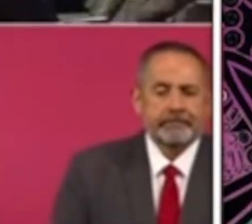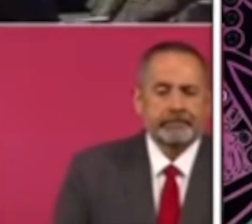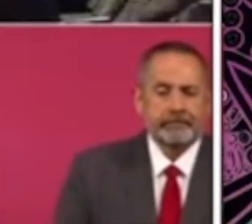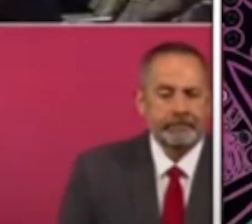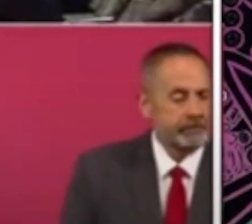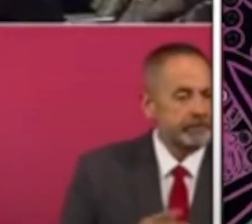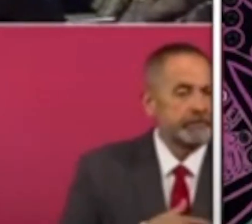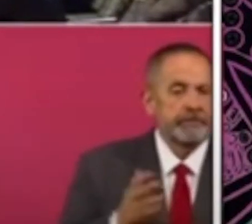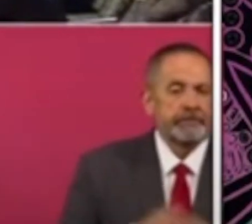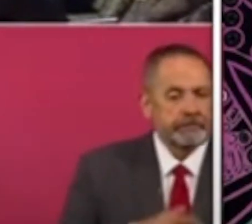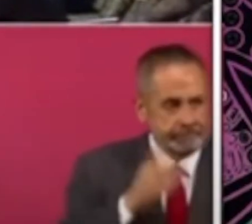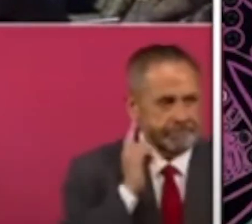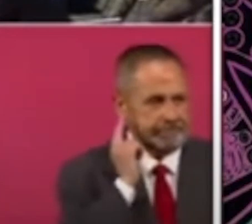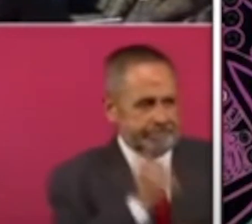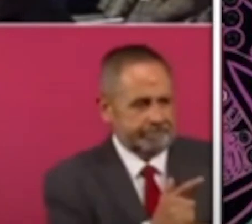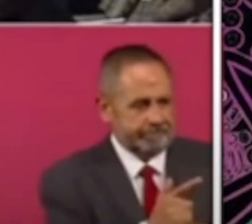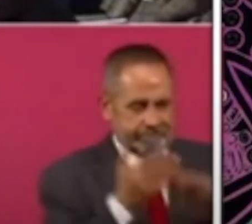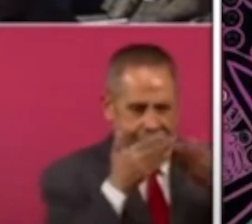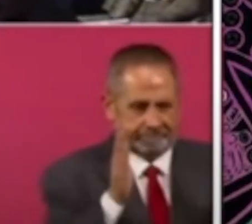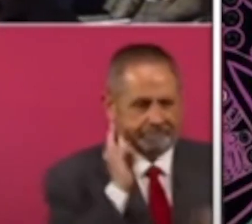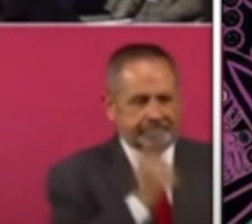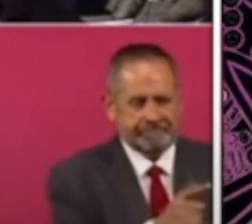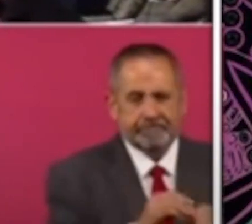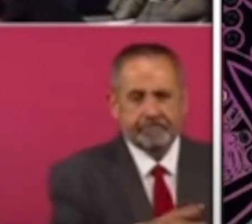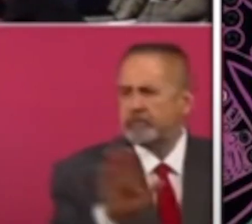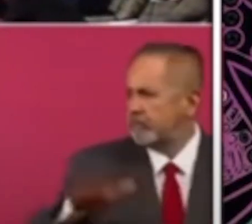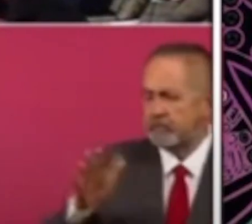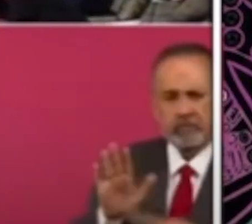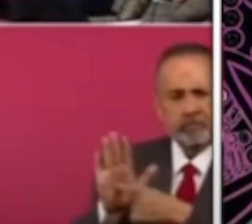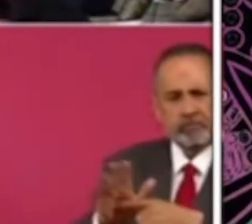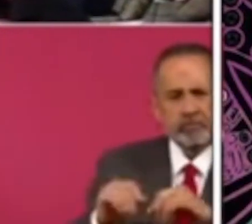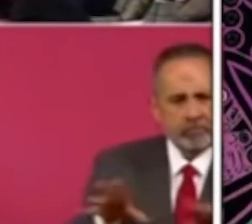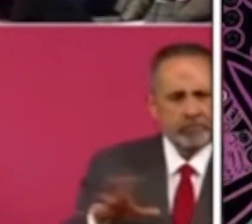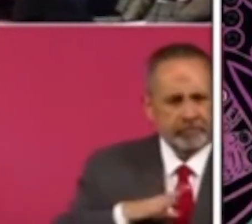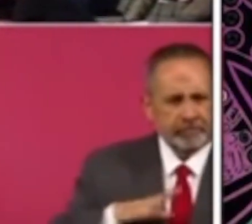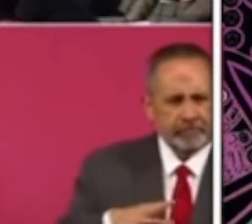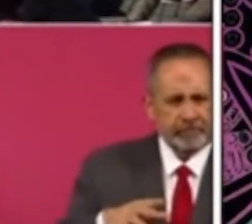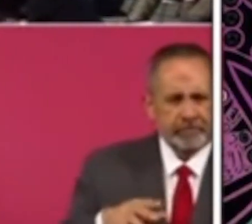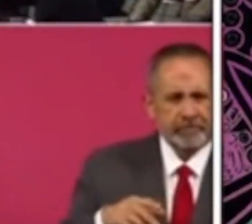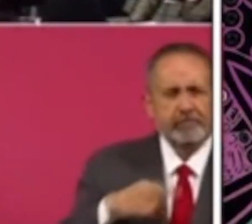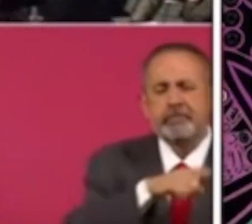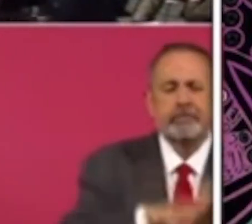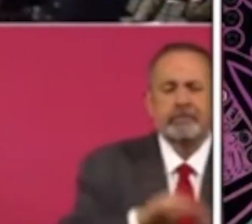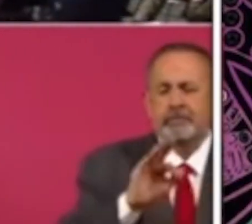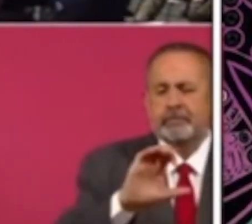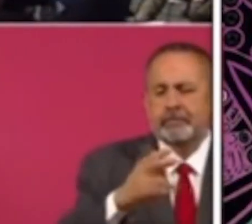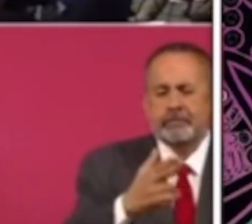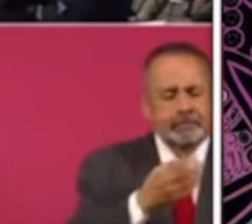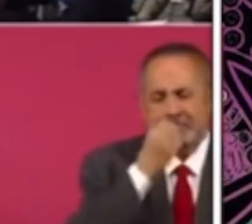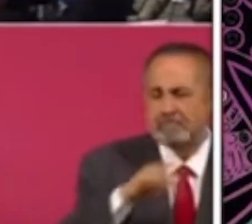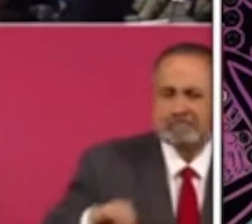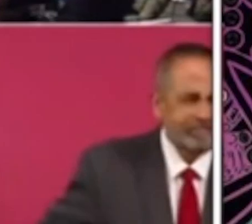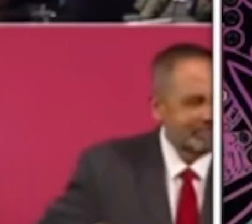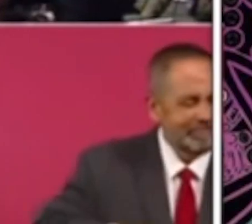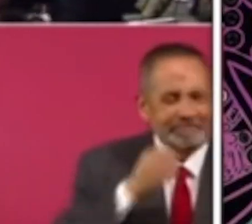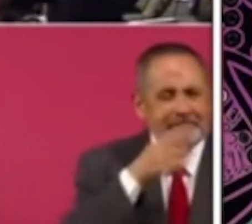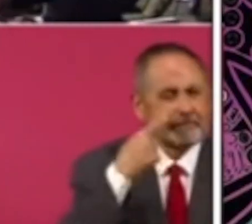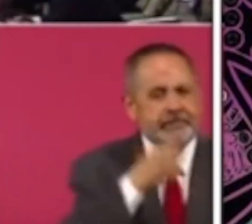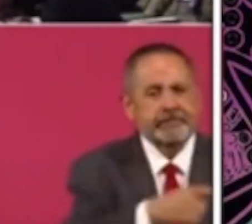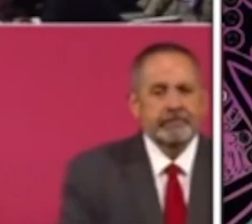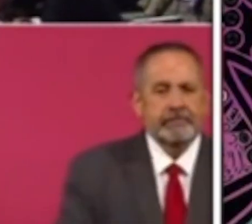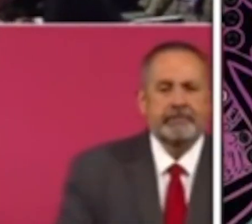Pero qué bueno que se están ventilando todas estas cosas. ¿No tienes lo que dijo Calderón? Que es interesantísimo.